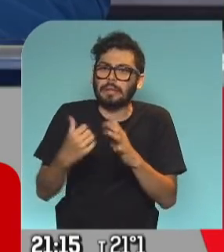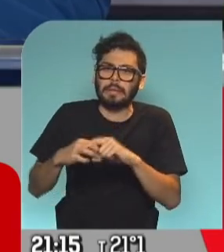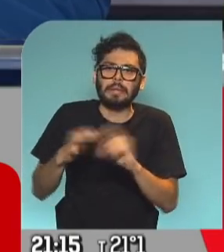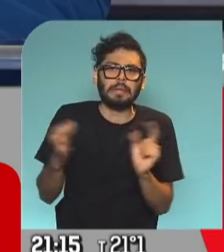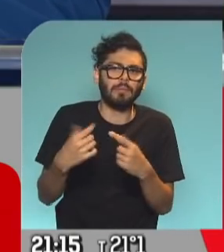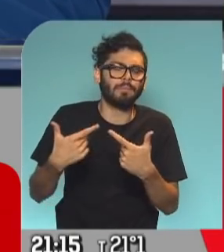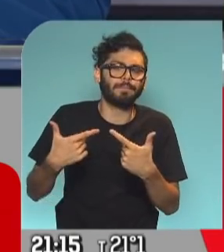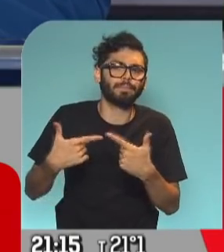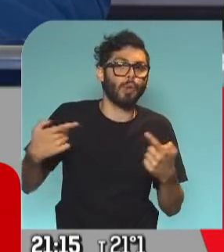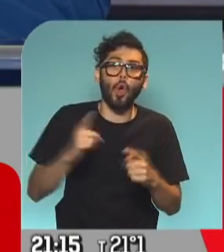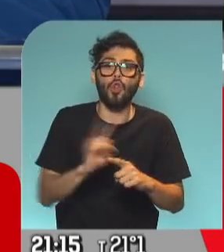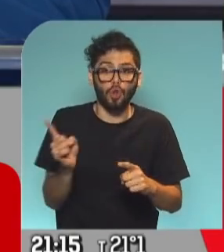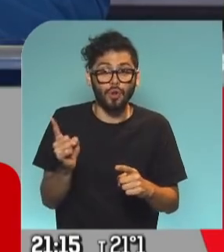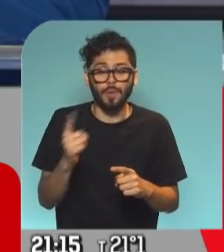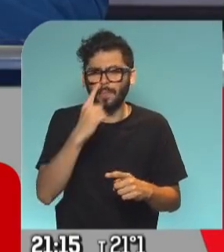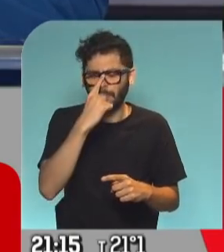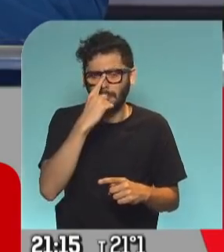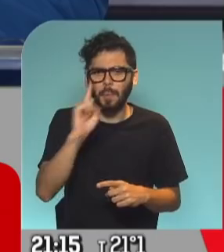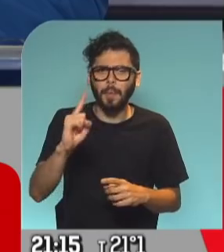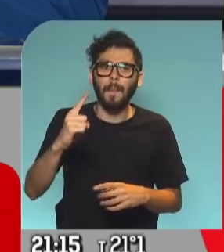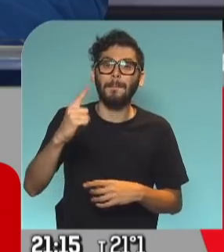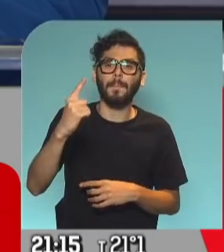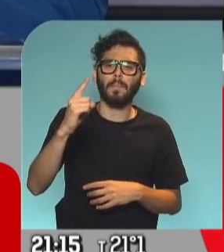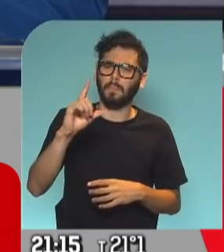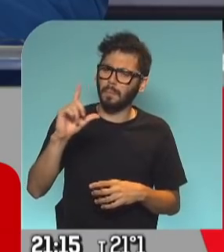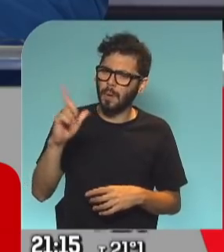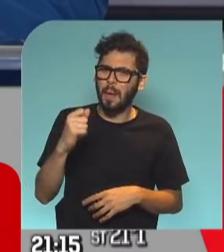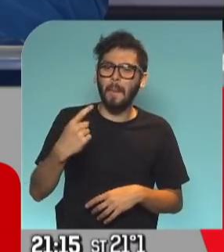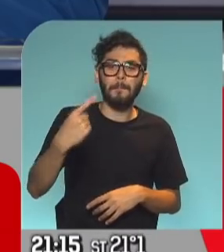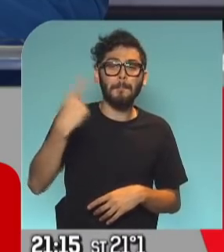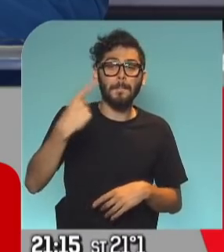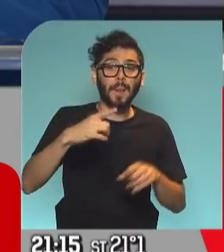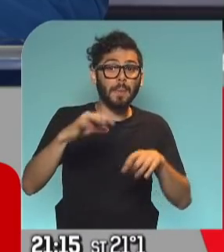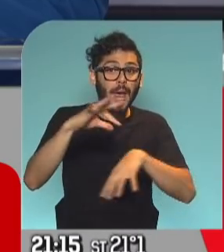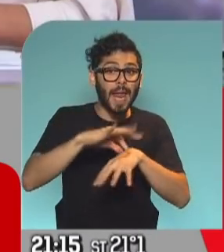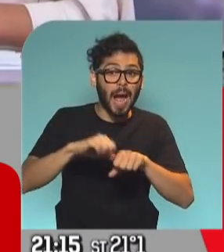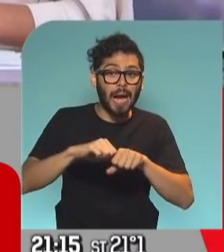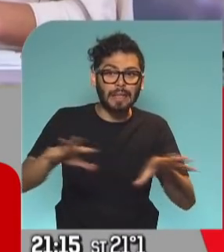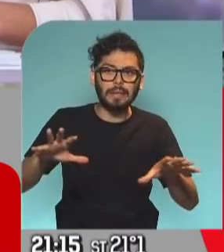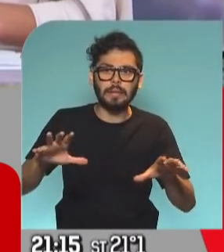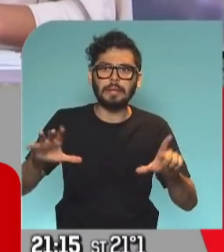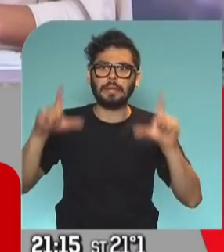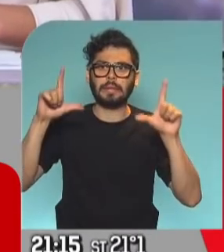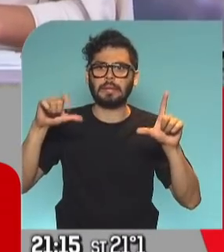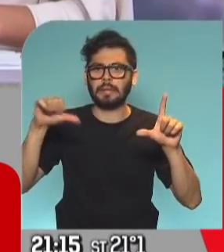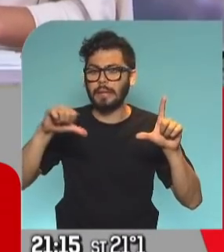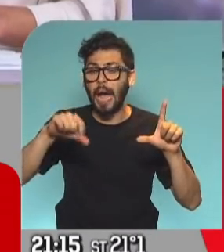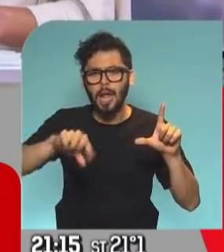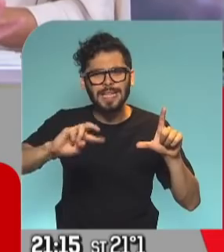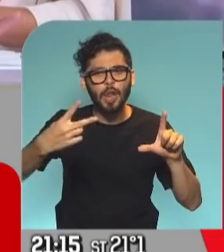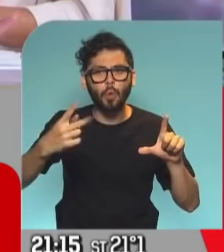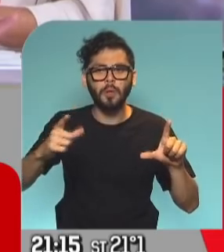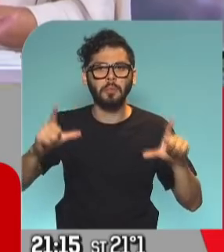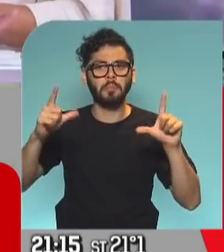lucha en la primera ola a Boris Johnson le restó imagen positiva y cómo la vacuna en esta segunda ola se la sube. Sí, está tratando de... Hay que